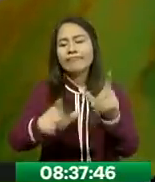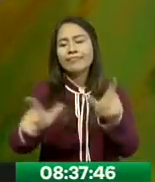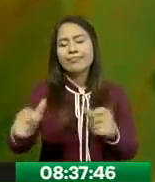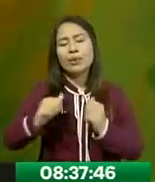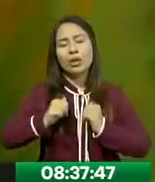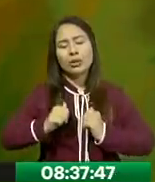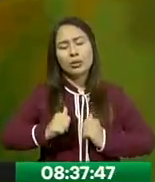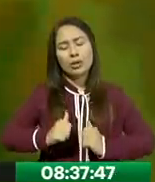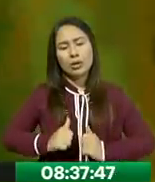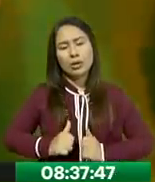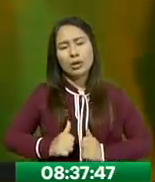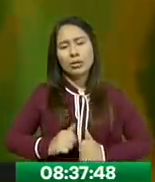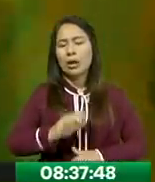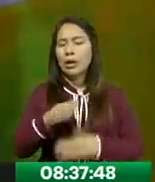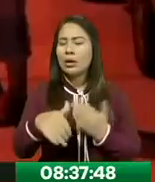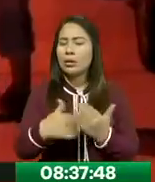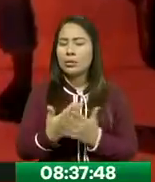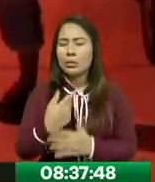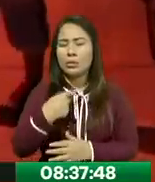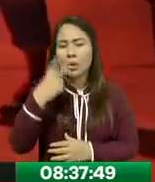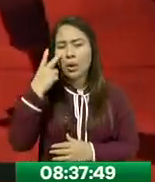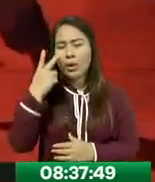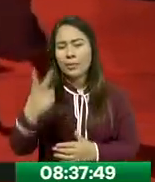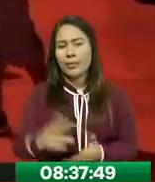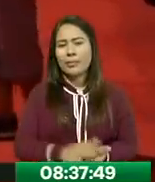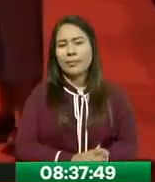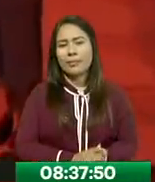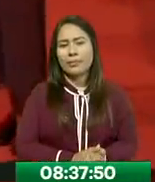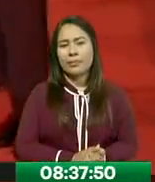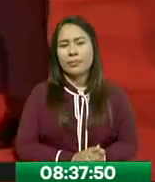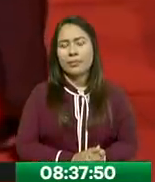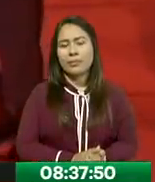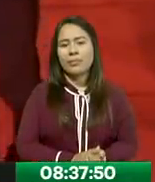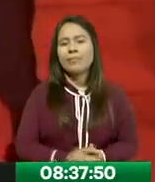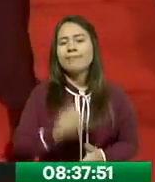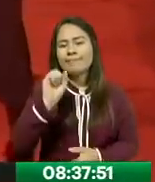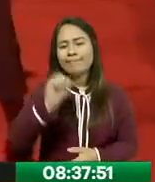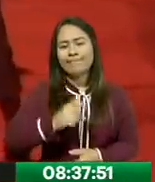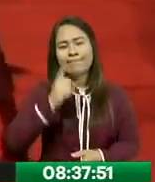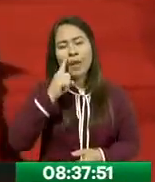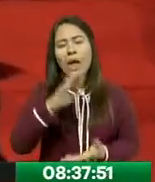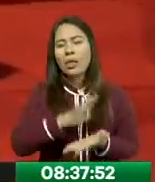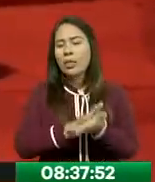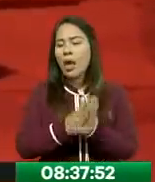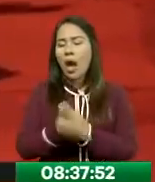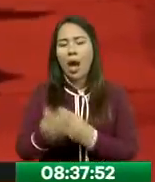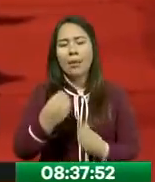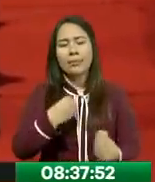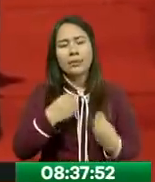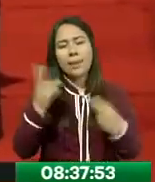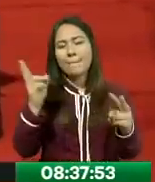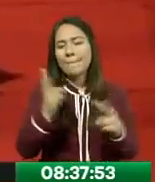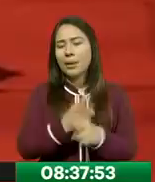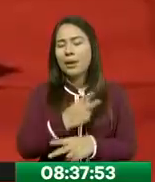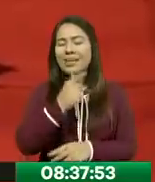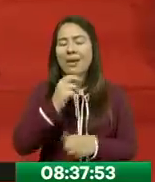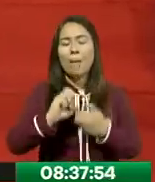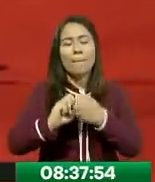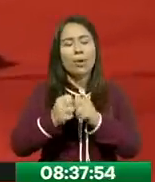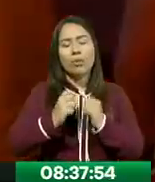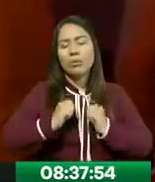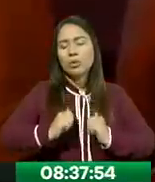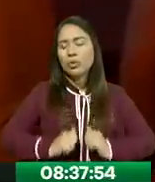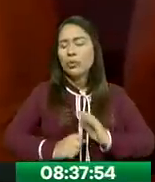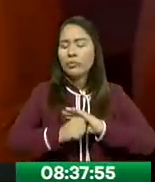mostraron consternados por la situación. Para muchos se trataba de una persona que nunca dio a notar que estaba atravesando por problemas de